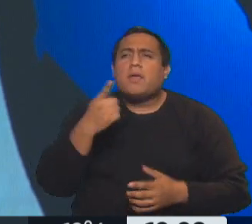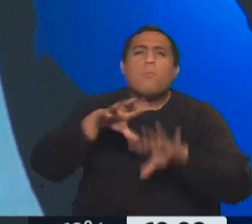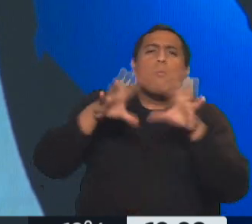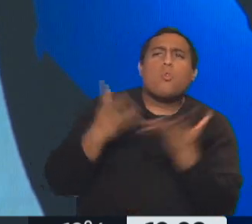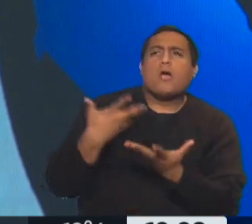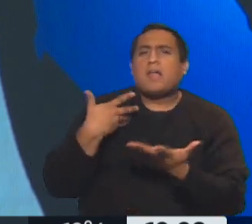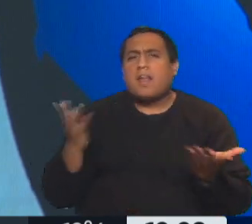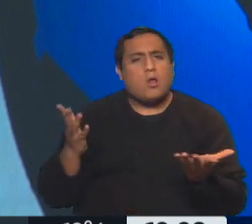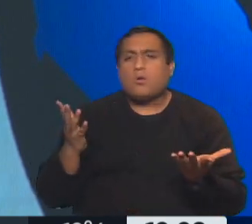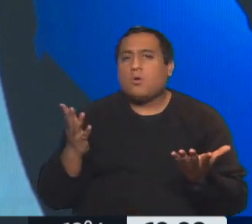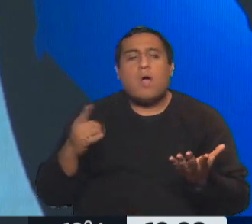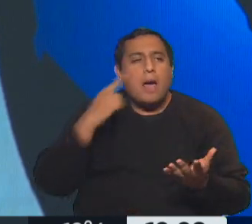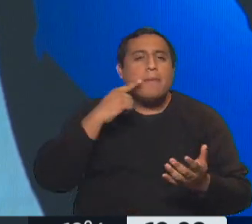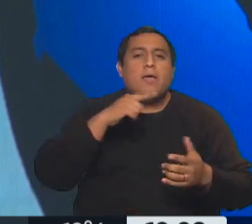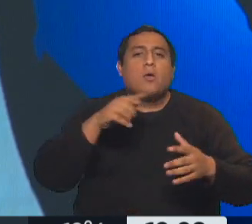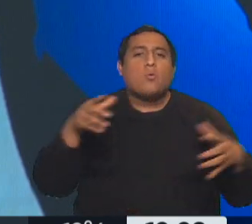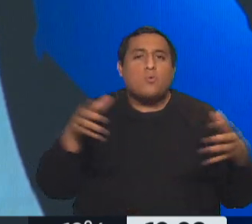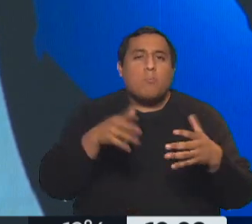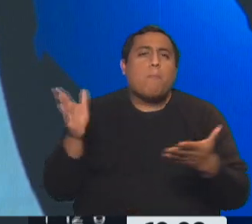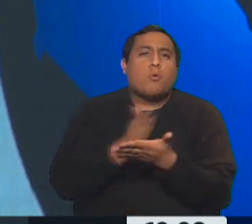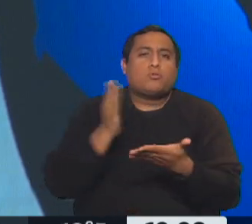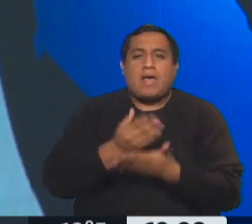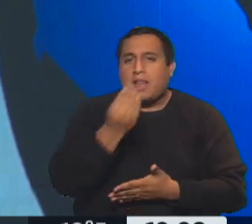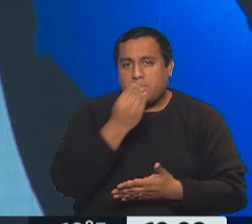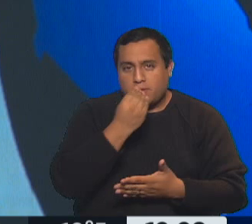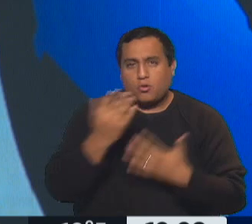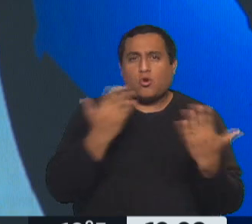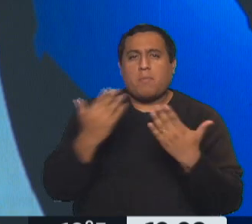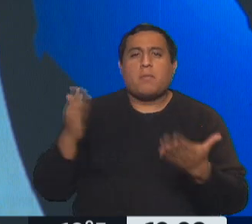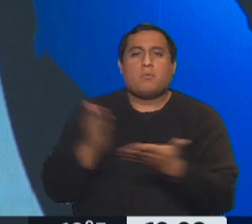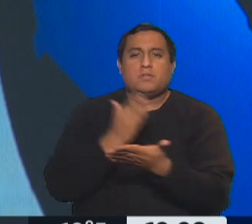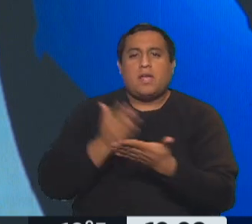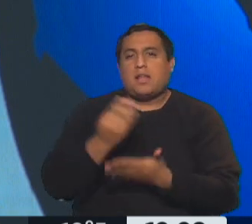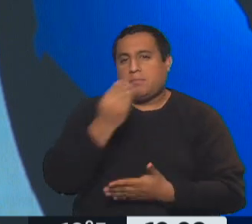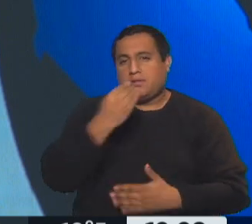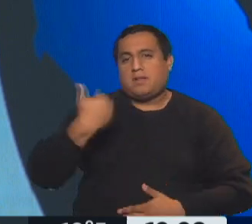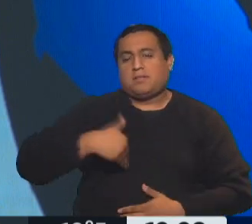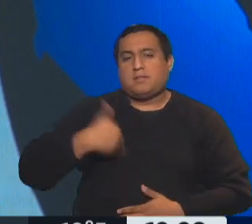general, sino el mundo que produce alimentos y que es comparable con la producción alimenticia en Argentina.